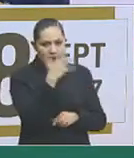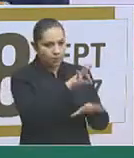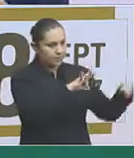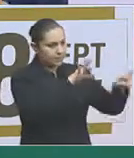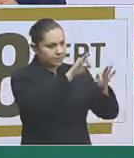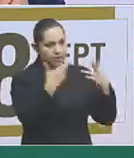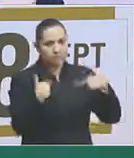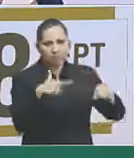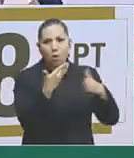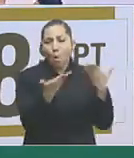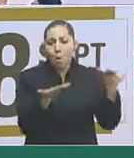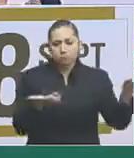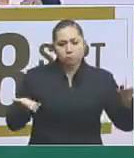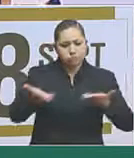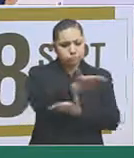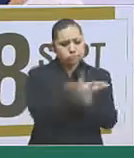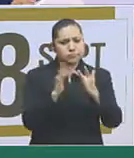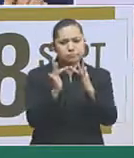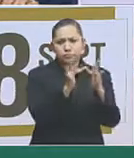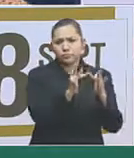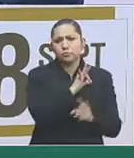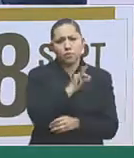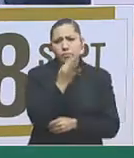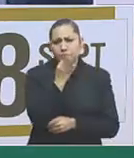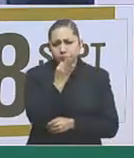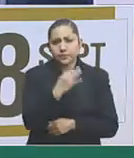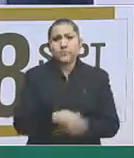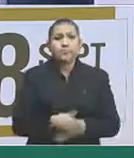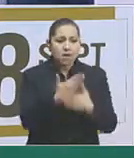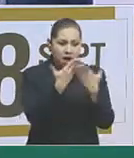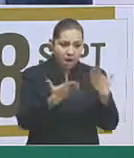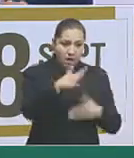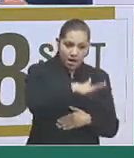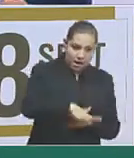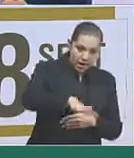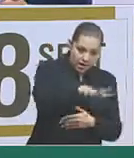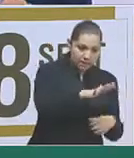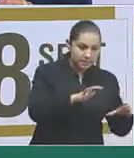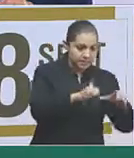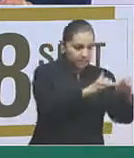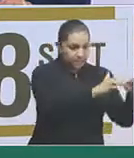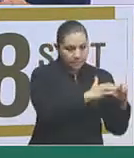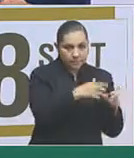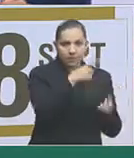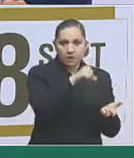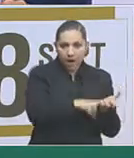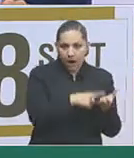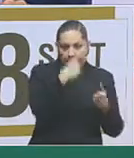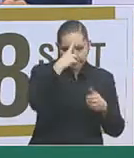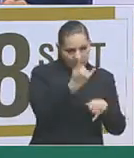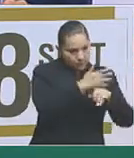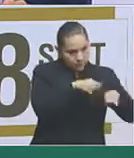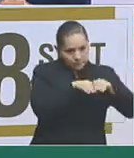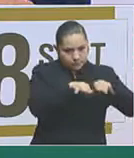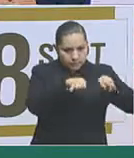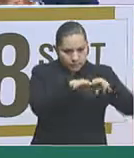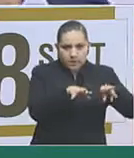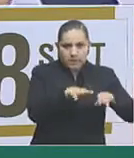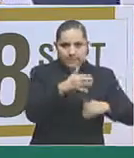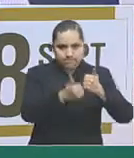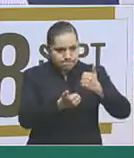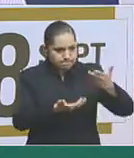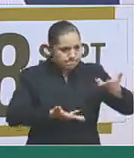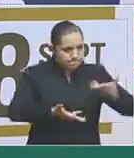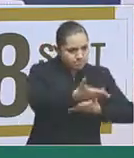los tradicionales medios de comunicación que ahora compiten con las redes sociales especialmente durante las campañas